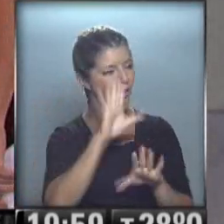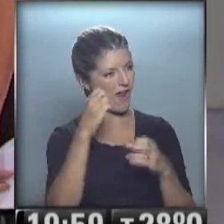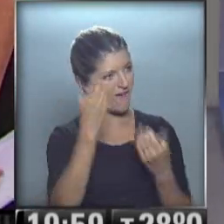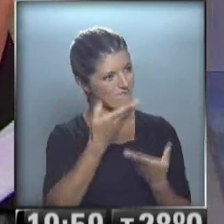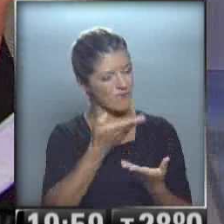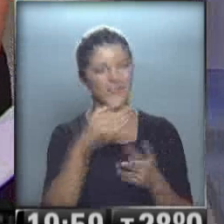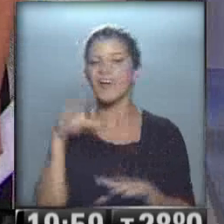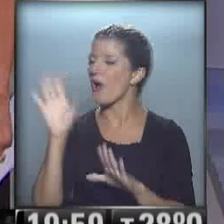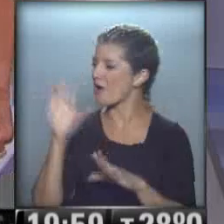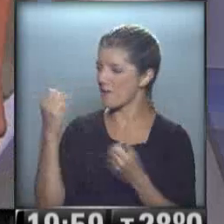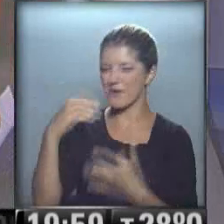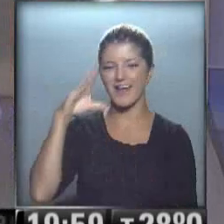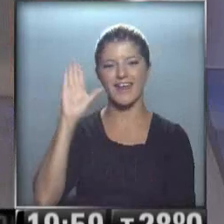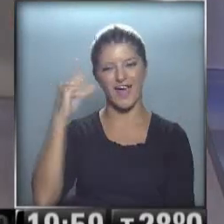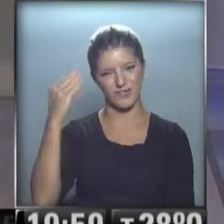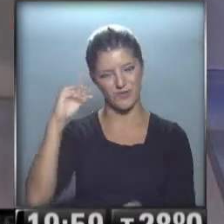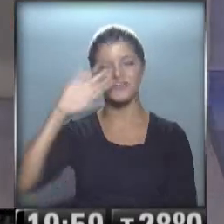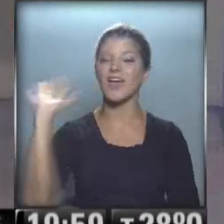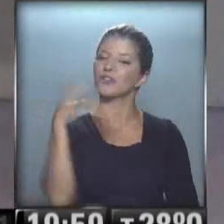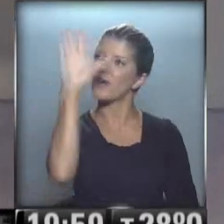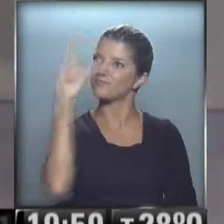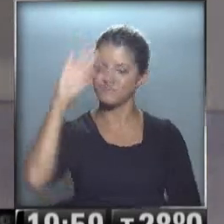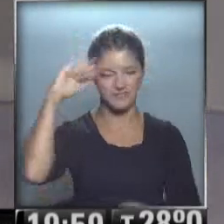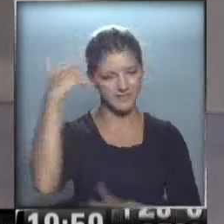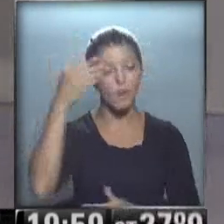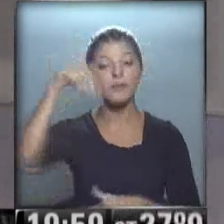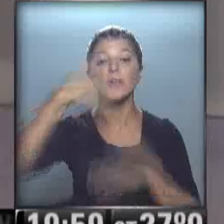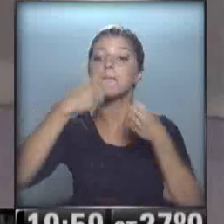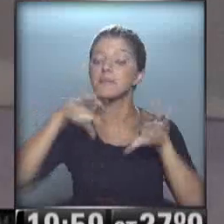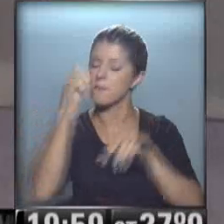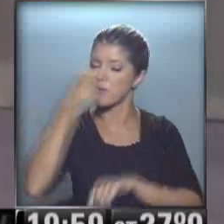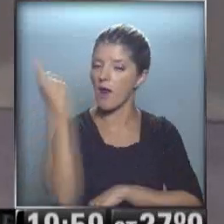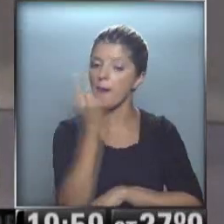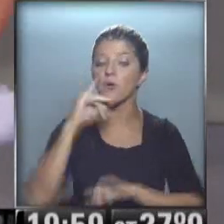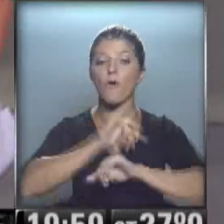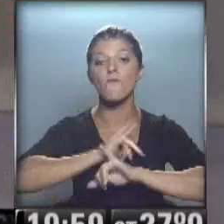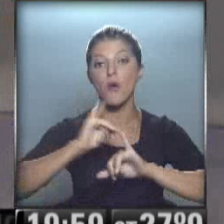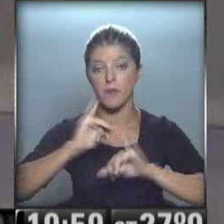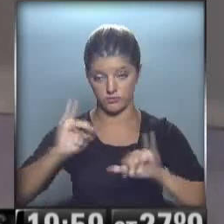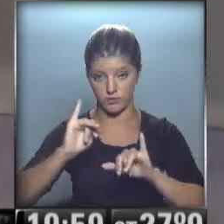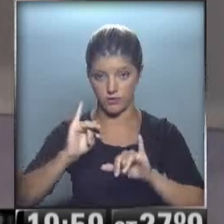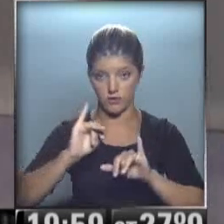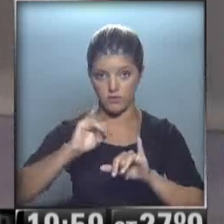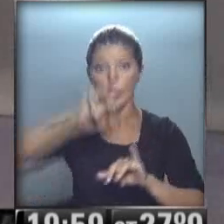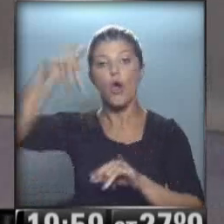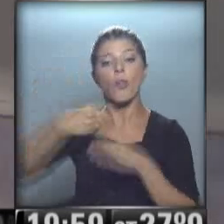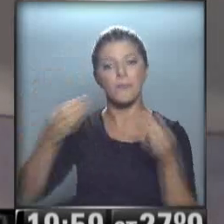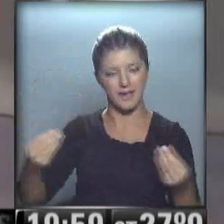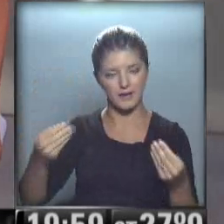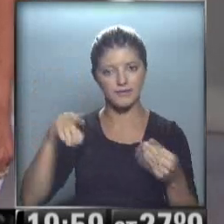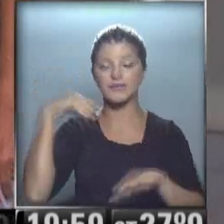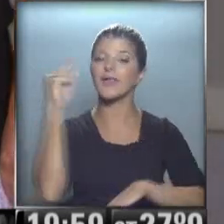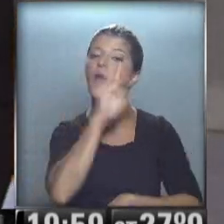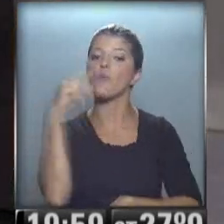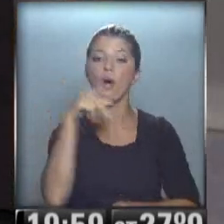Hola Cecilia, ¿qué tal? Buenas noches. Saludamos a todo el país. Rápidamente comenzamos con la información que se genera tras la asunción de